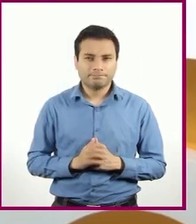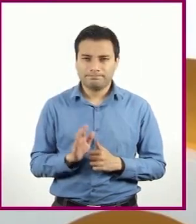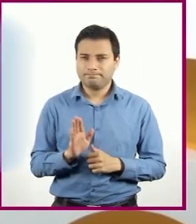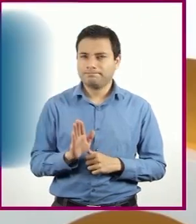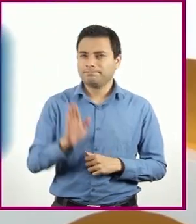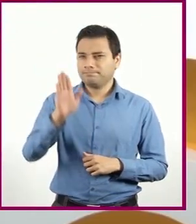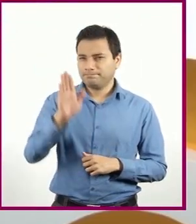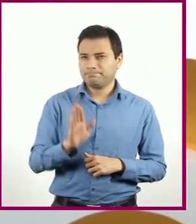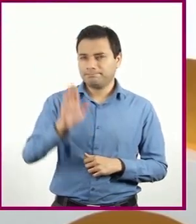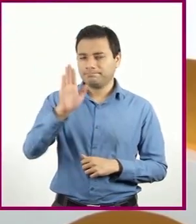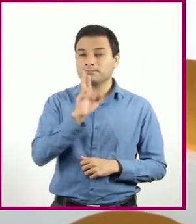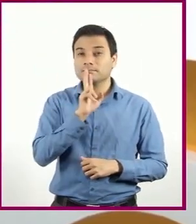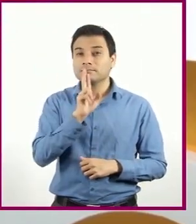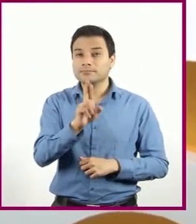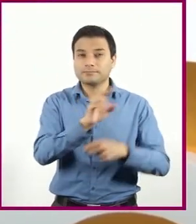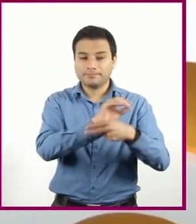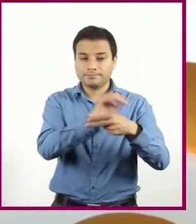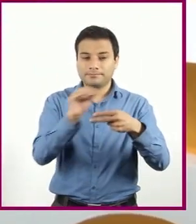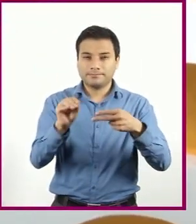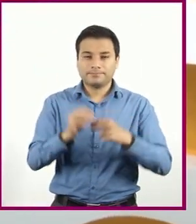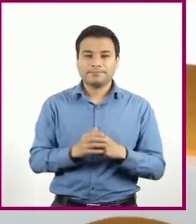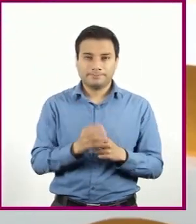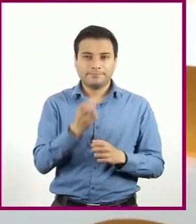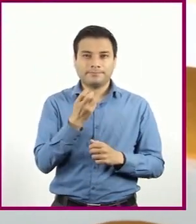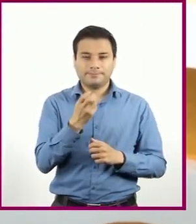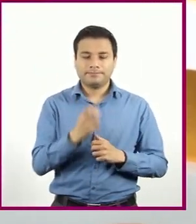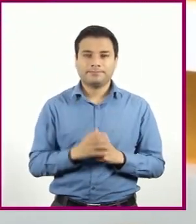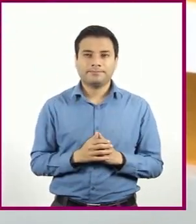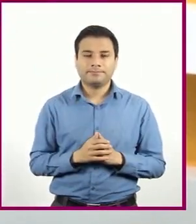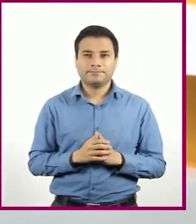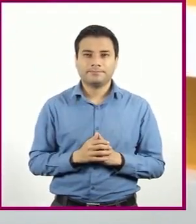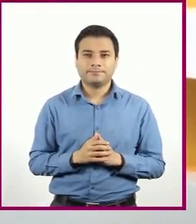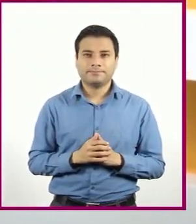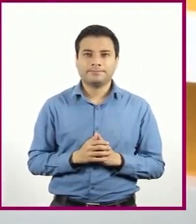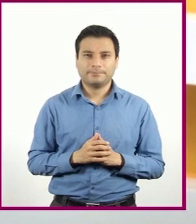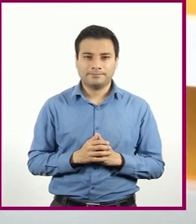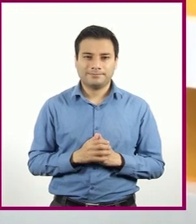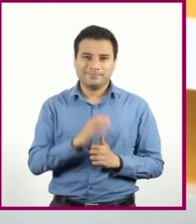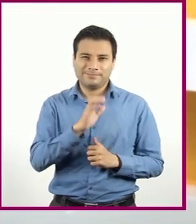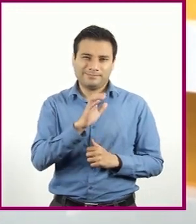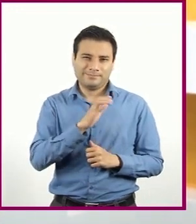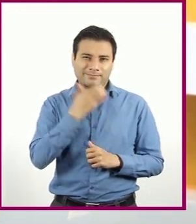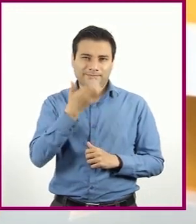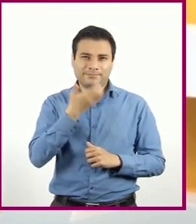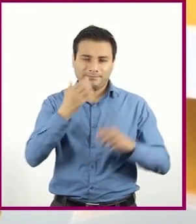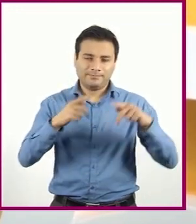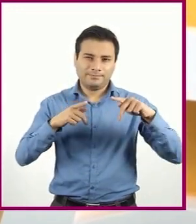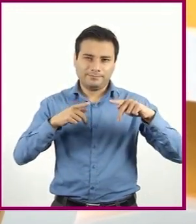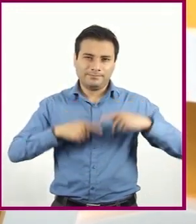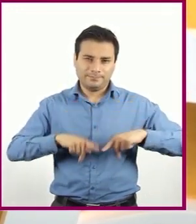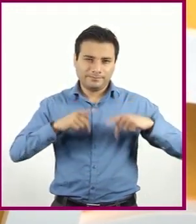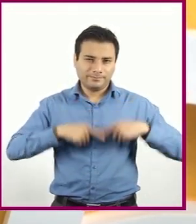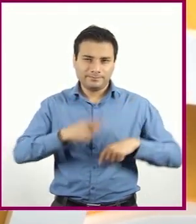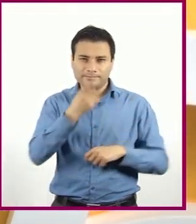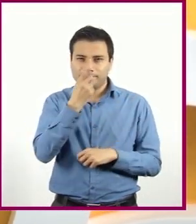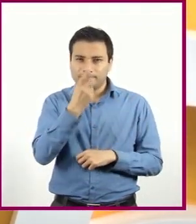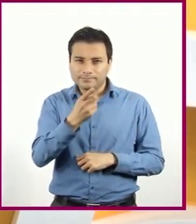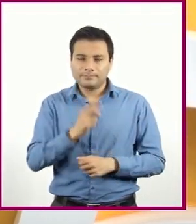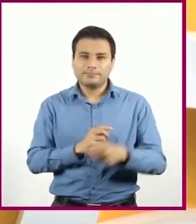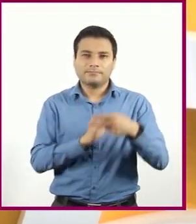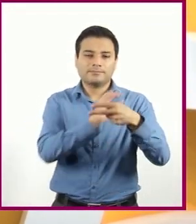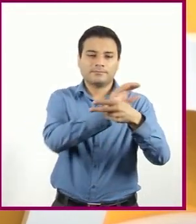factores. Efectivamente, maestro Gil, la expresión "pasa del otro lado" se escucha frecuentemente al trabajar